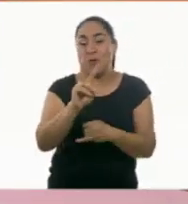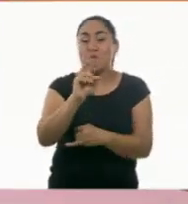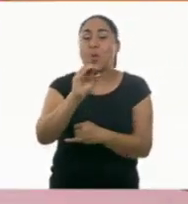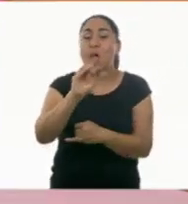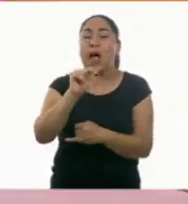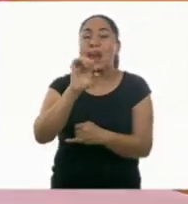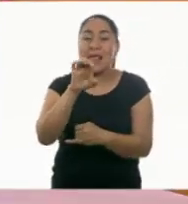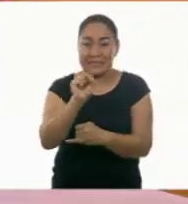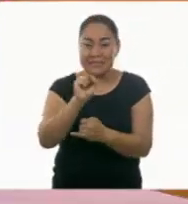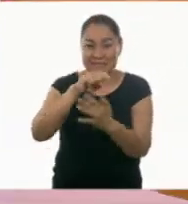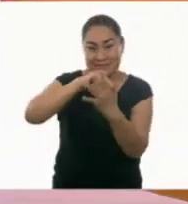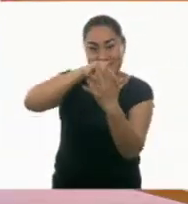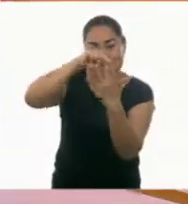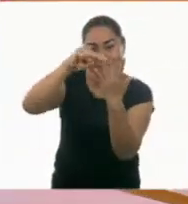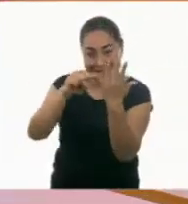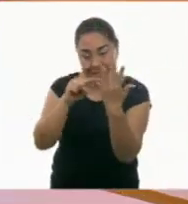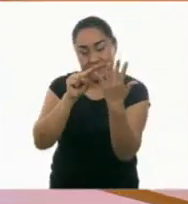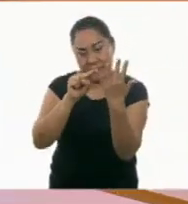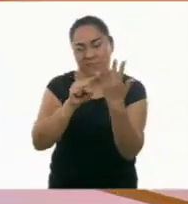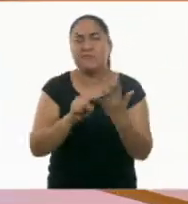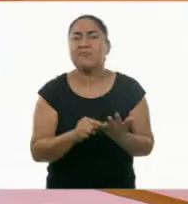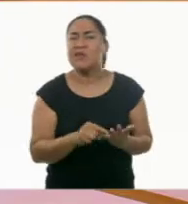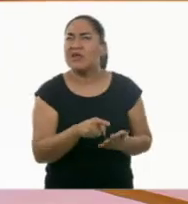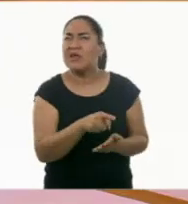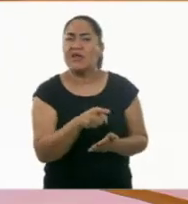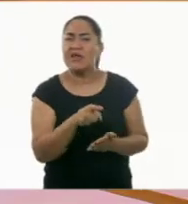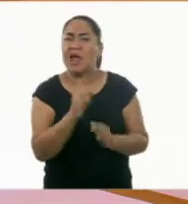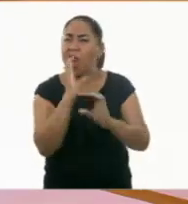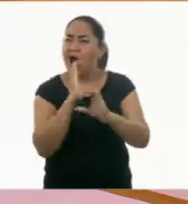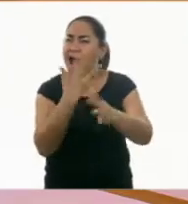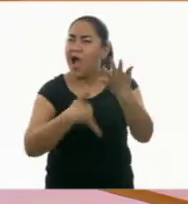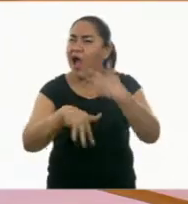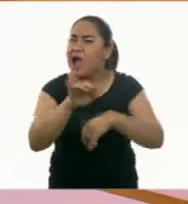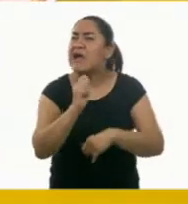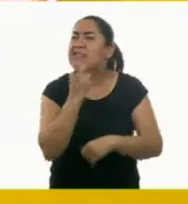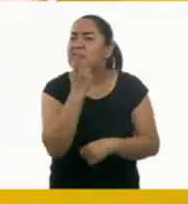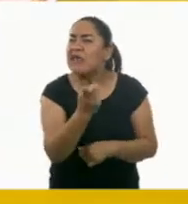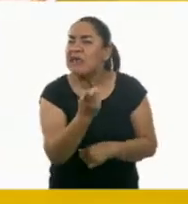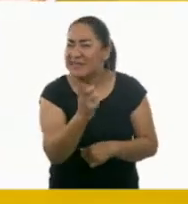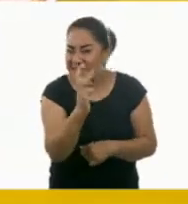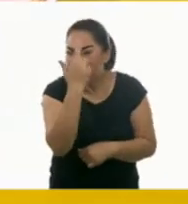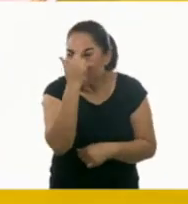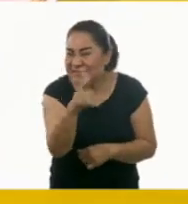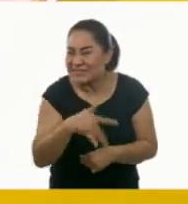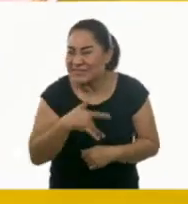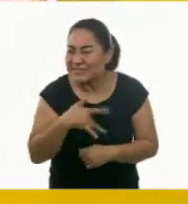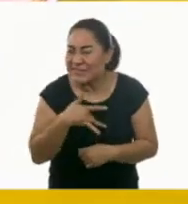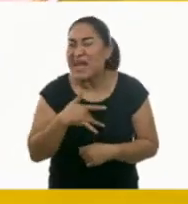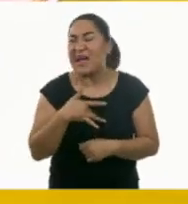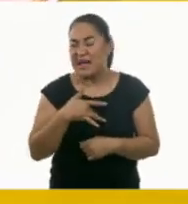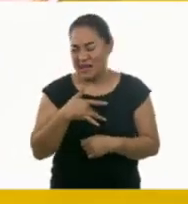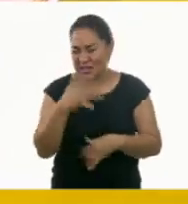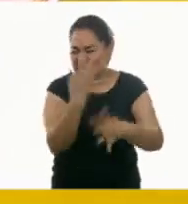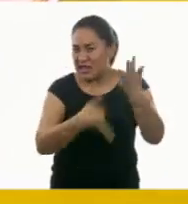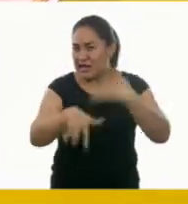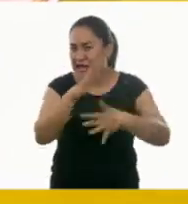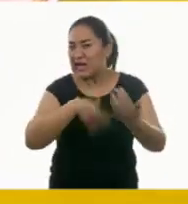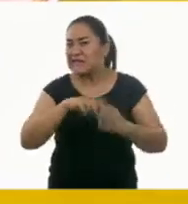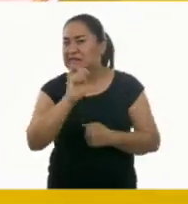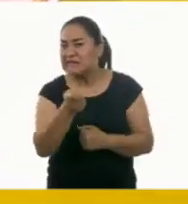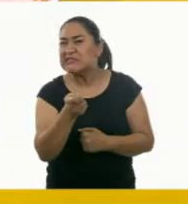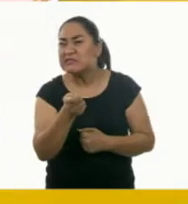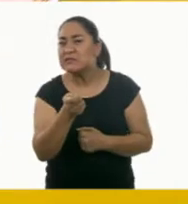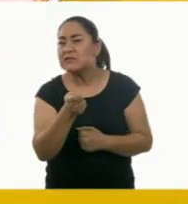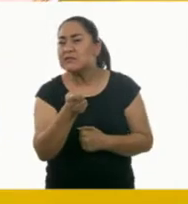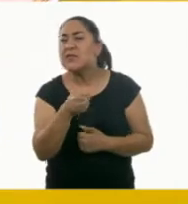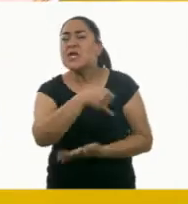vocales. Y entonces, ¿qué decía la canción? Traten de recordar. ¿Qué decía la canción? ¿Qué encontramos